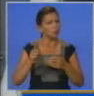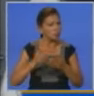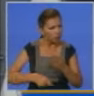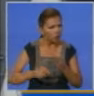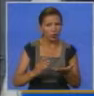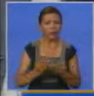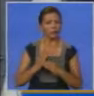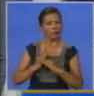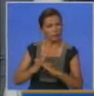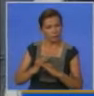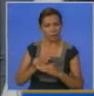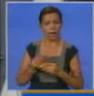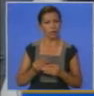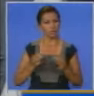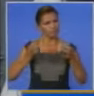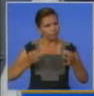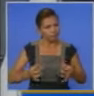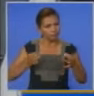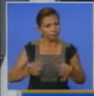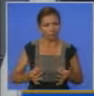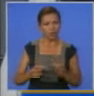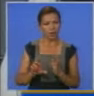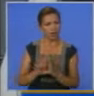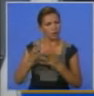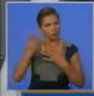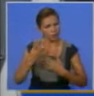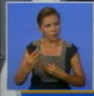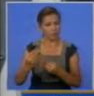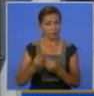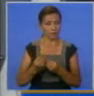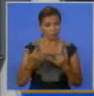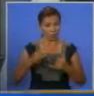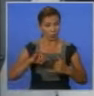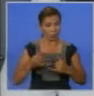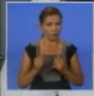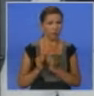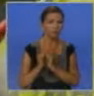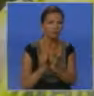accidentes. Acompañamos a los agentes a un operativo este jueves en Quito.